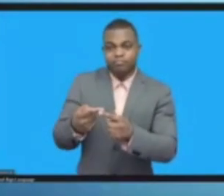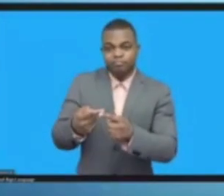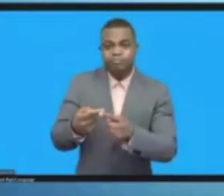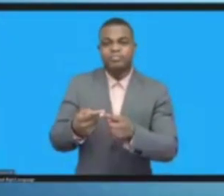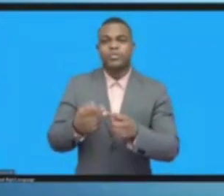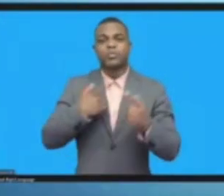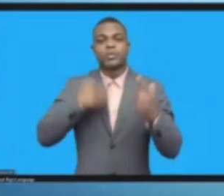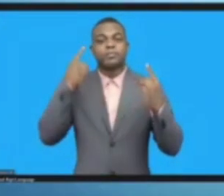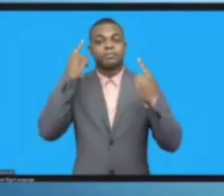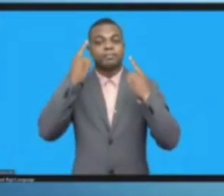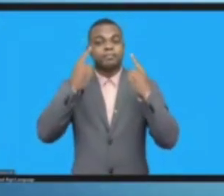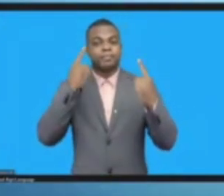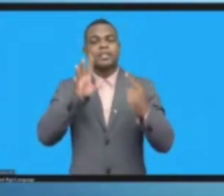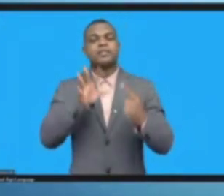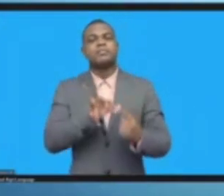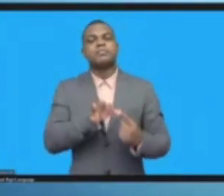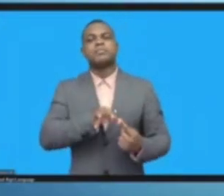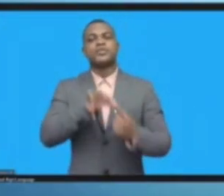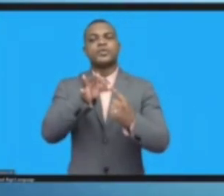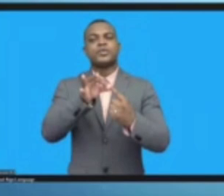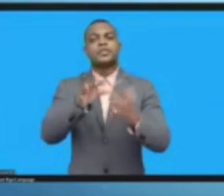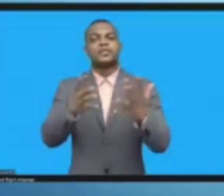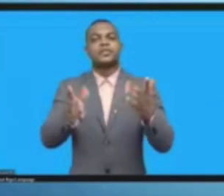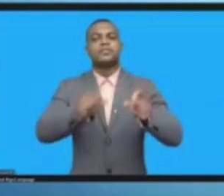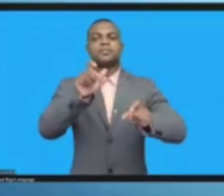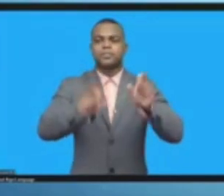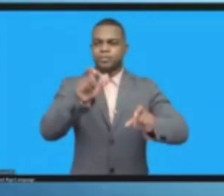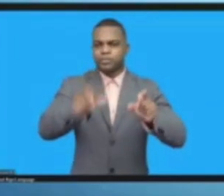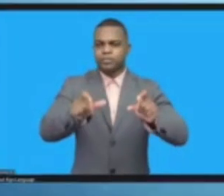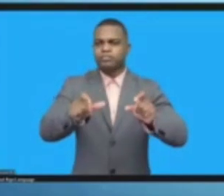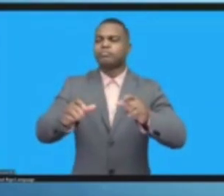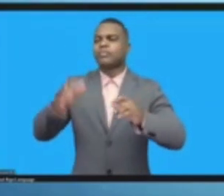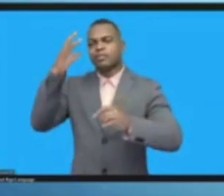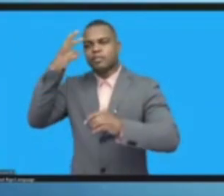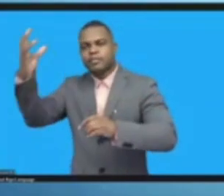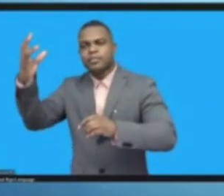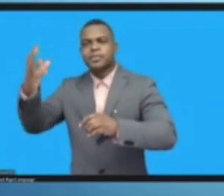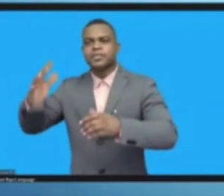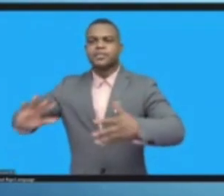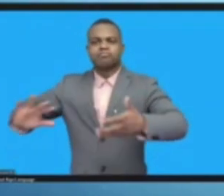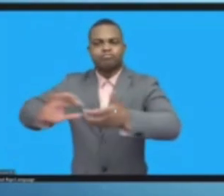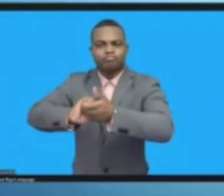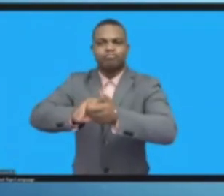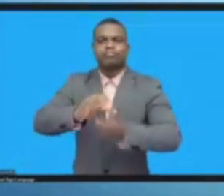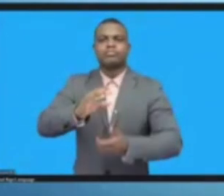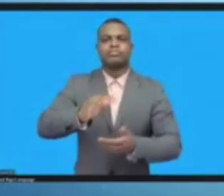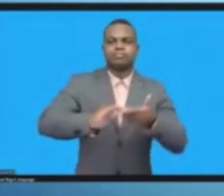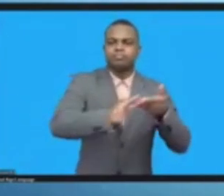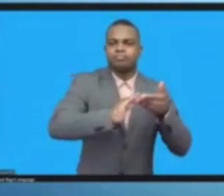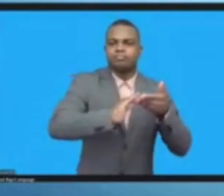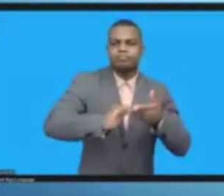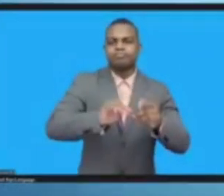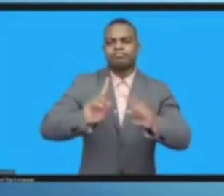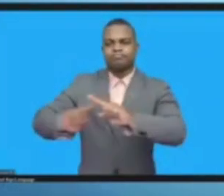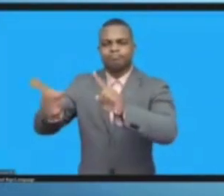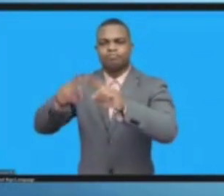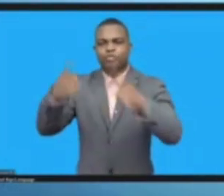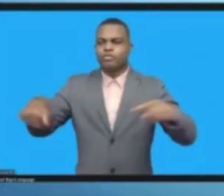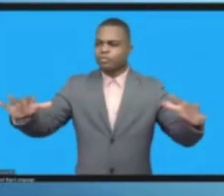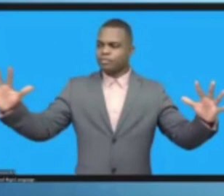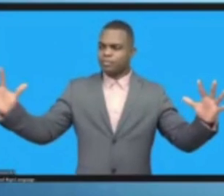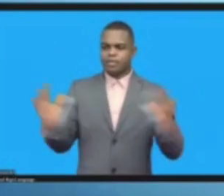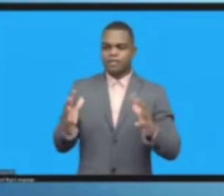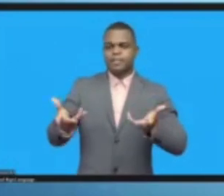aprendiendo mucho de todo lo que está pasando aquí esto me ayuda y me beneficia a mí y a mi organización pero no debemos olvidar